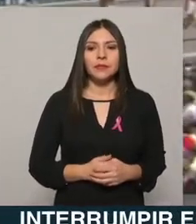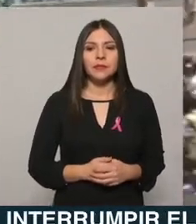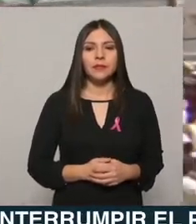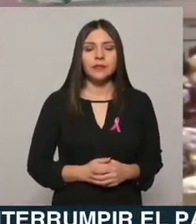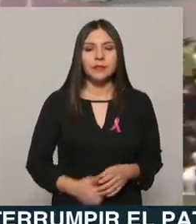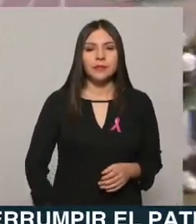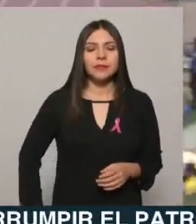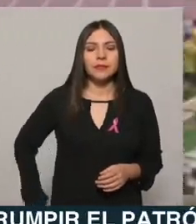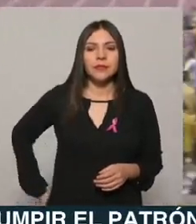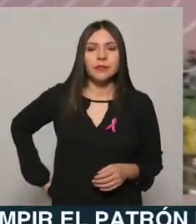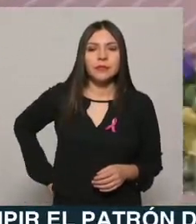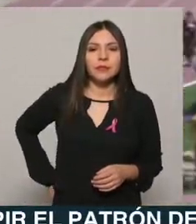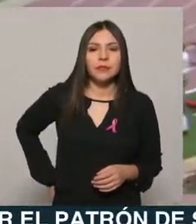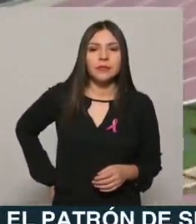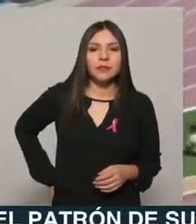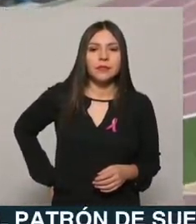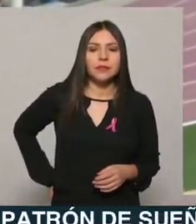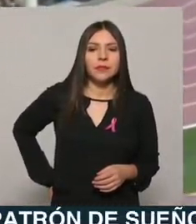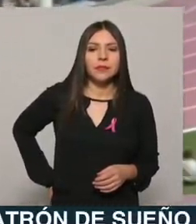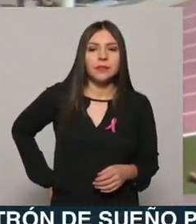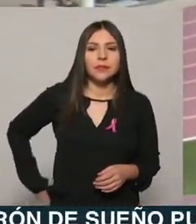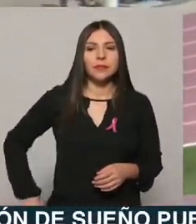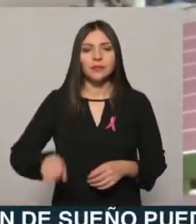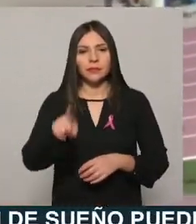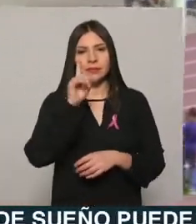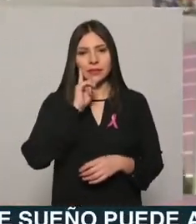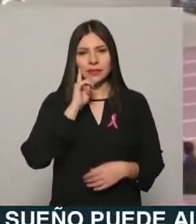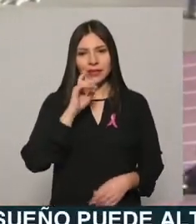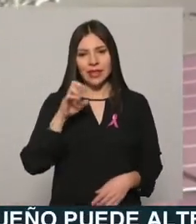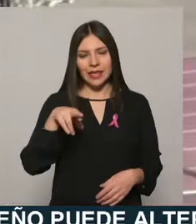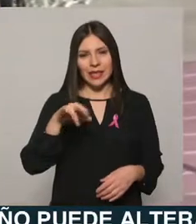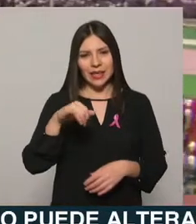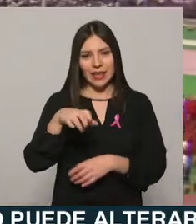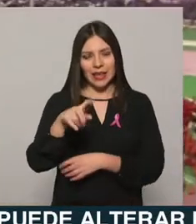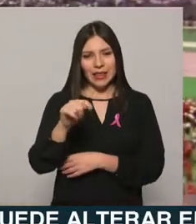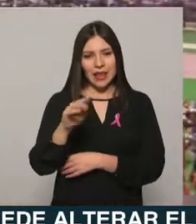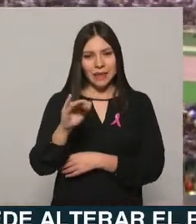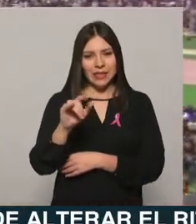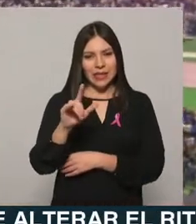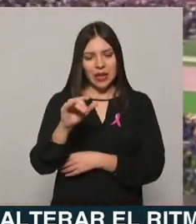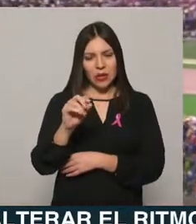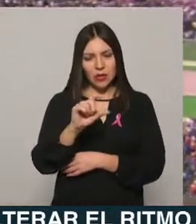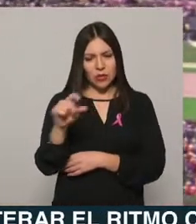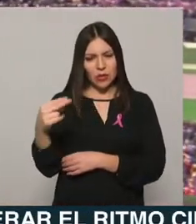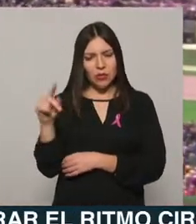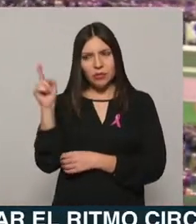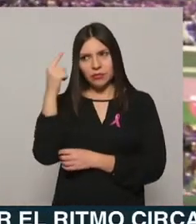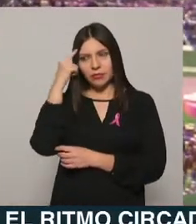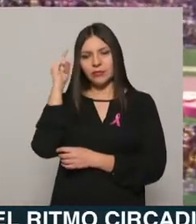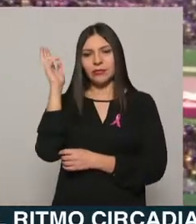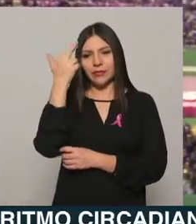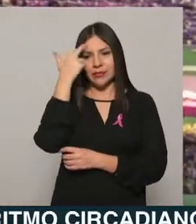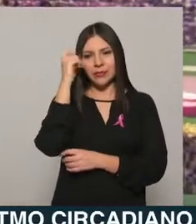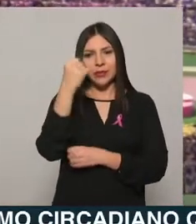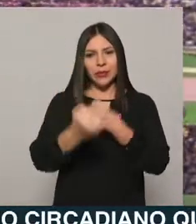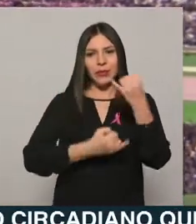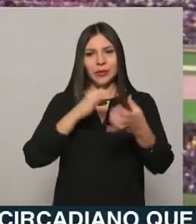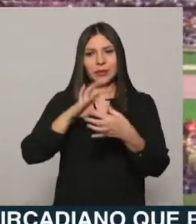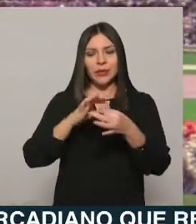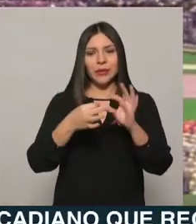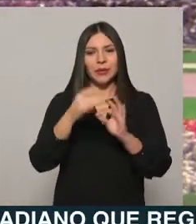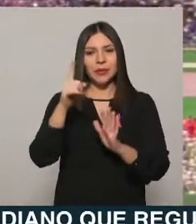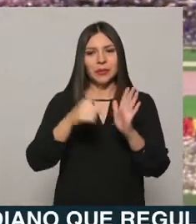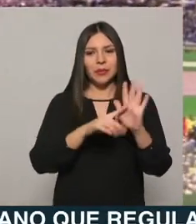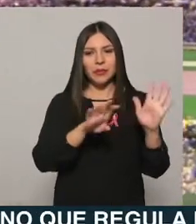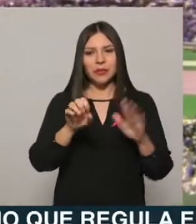Al escuchar el nombre de Enriqueta Basilio, viene a la memoria aquel momento de los Juegos Olímpicos de México 1968, cuando